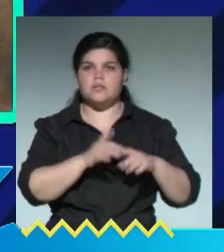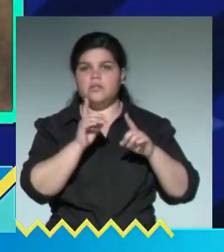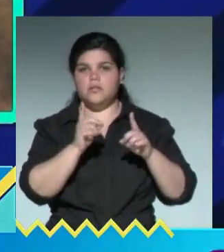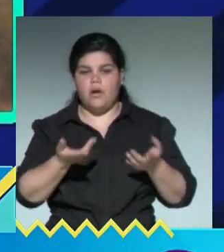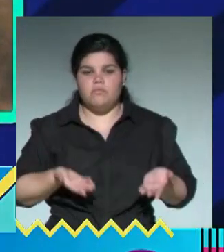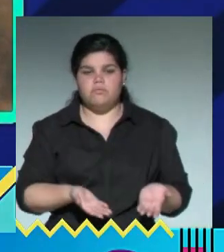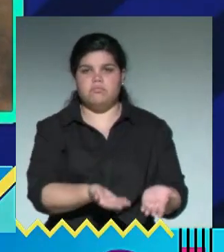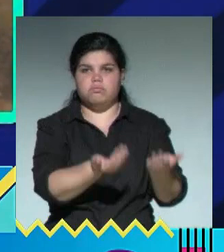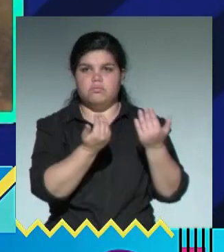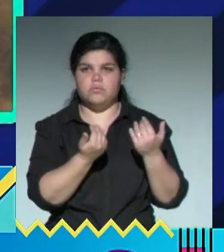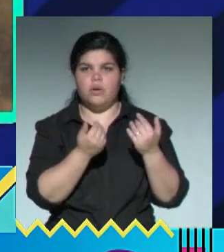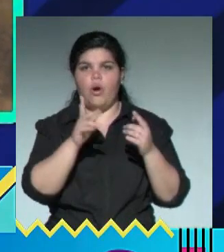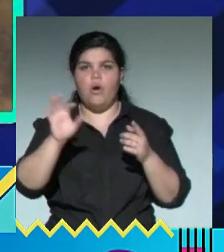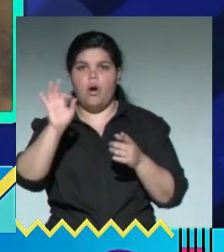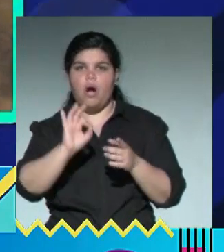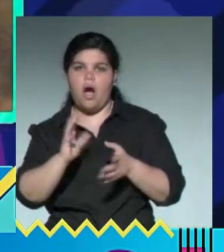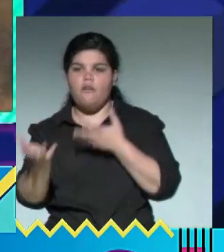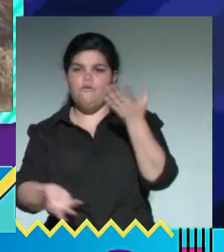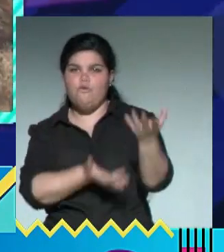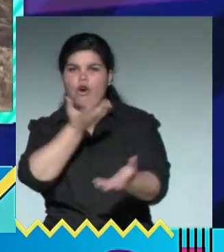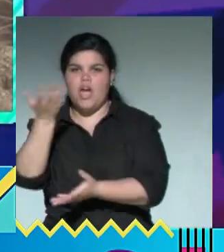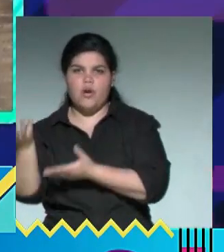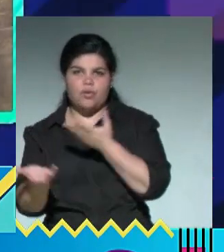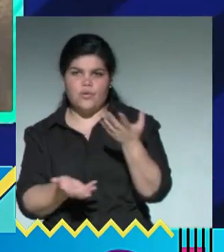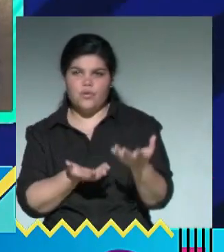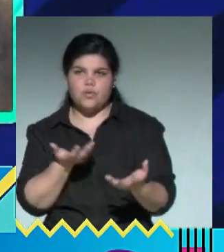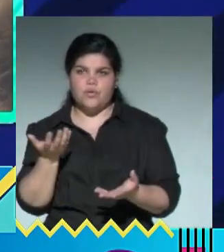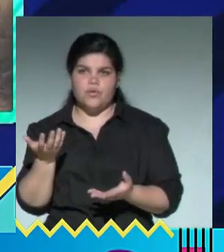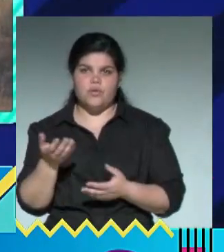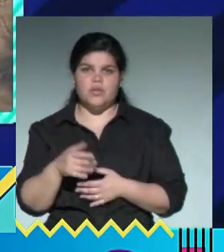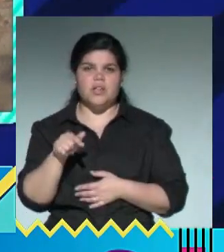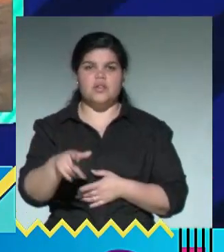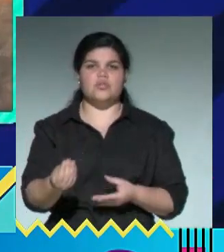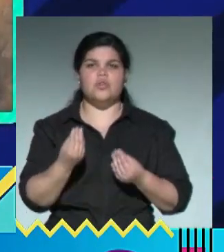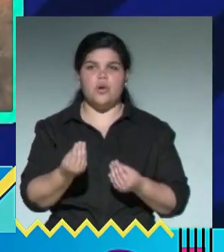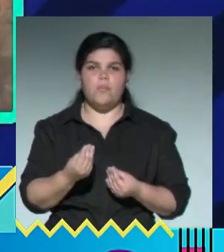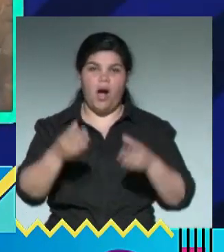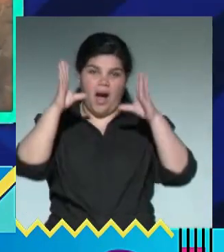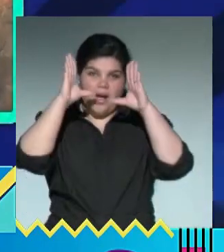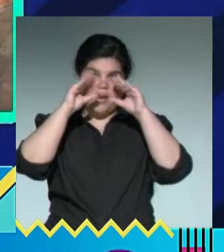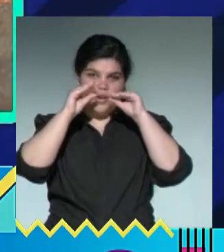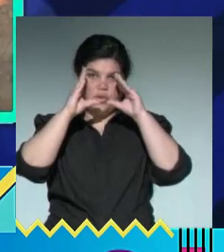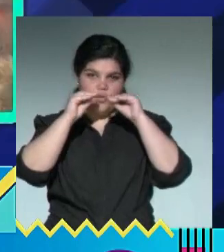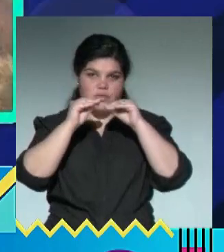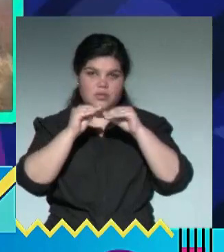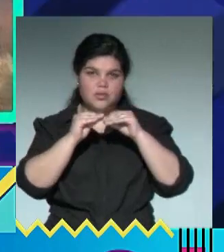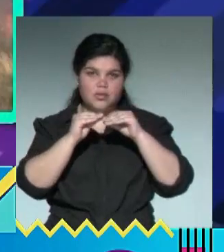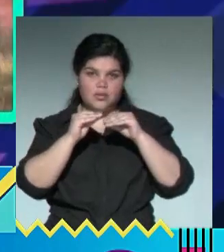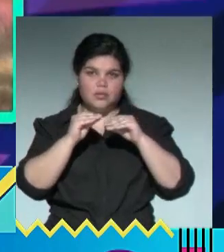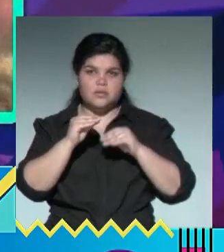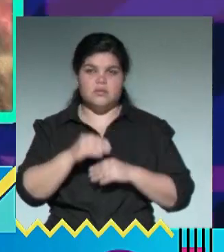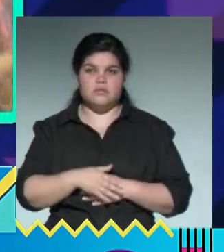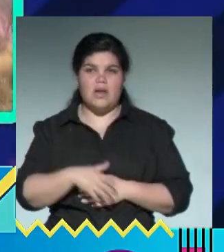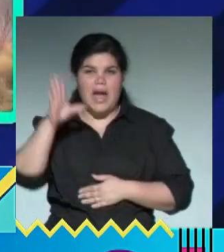digamos, ensanchamiento de picadas con fuego. O sea, eso por lo general se hace en la noche. ¿Por qué? Porque hay